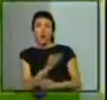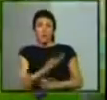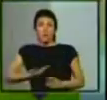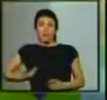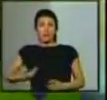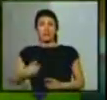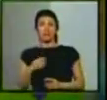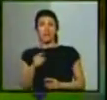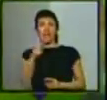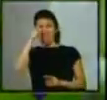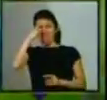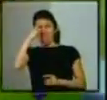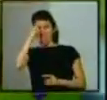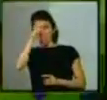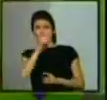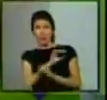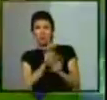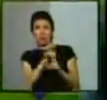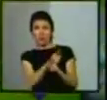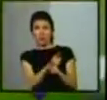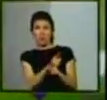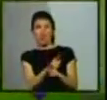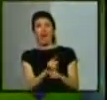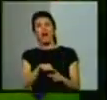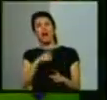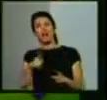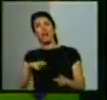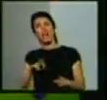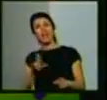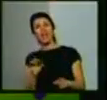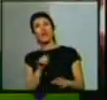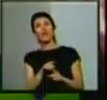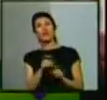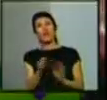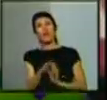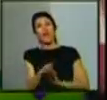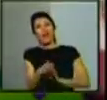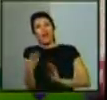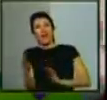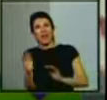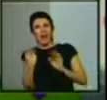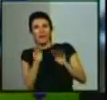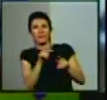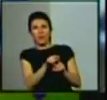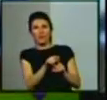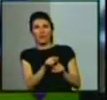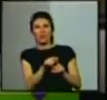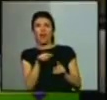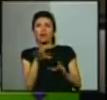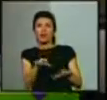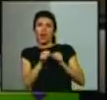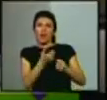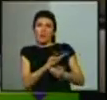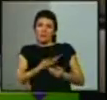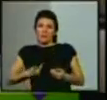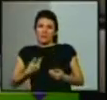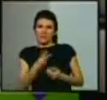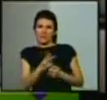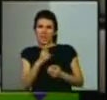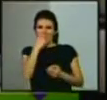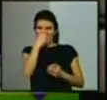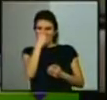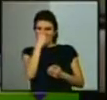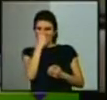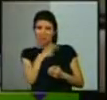Nehru, su brazo derecho, el que tomó el rol de ser el primer ministro de la India una vez liberada. Y en ese